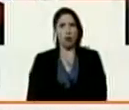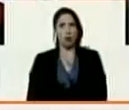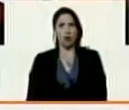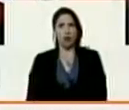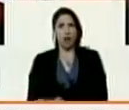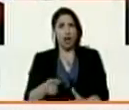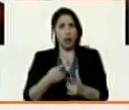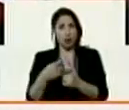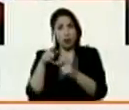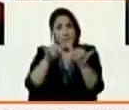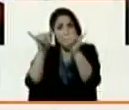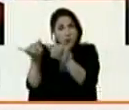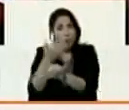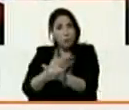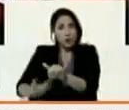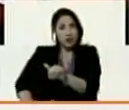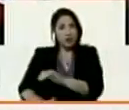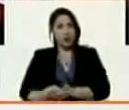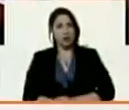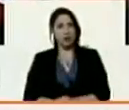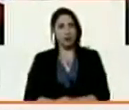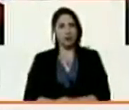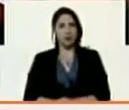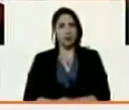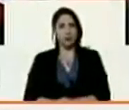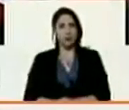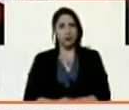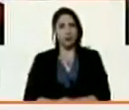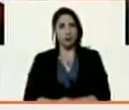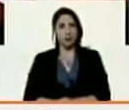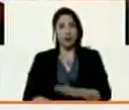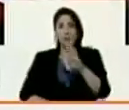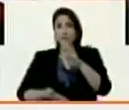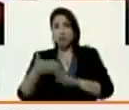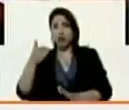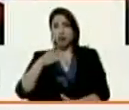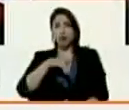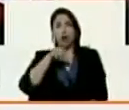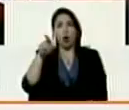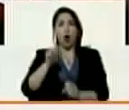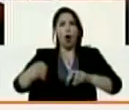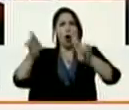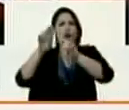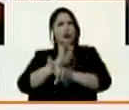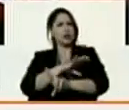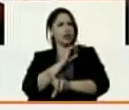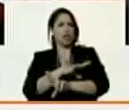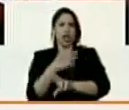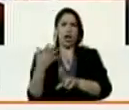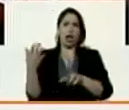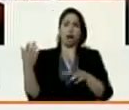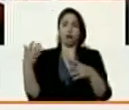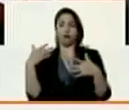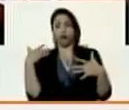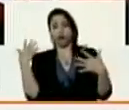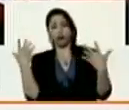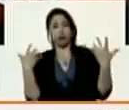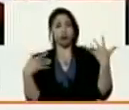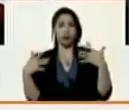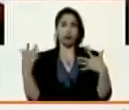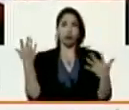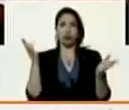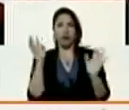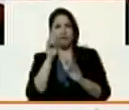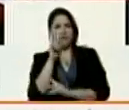Pero ese es el mismo presidente que fue allá a la ONU a decir que Chile era un oasis.